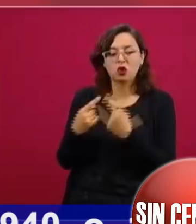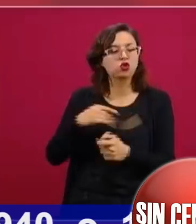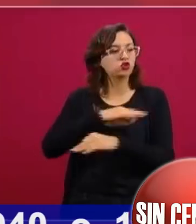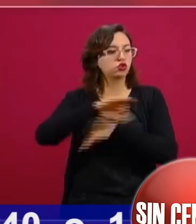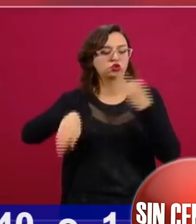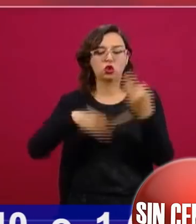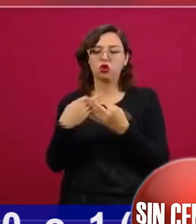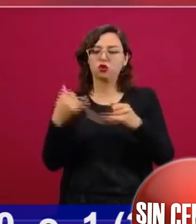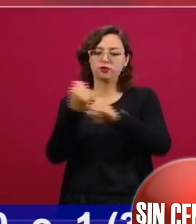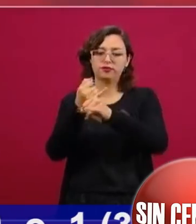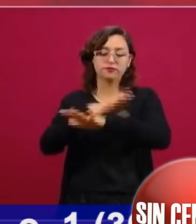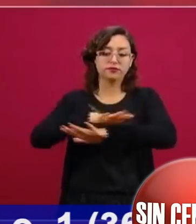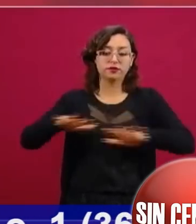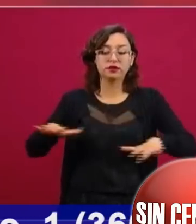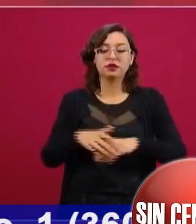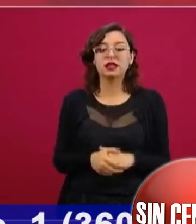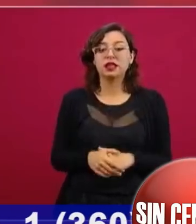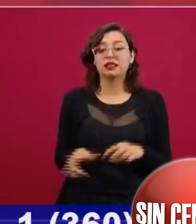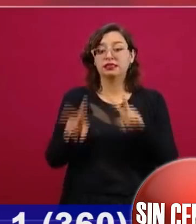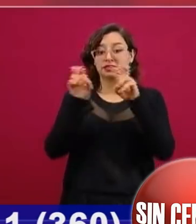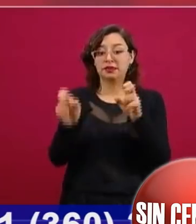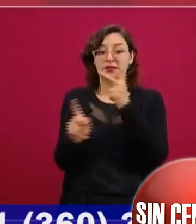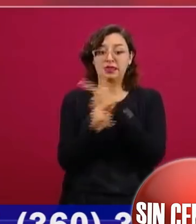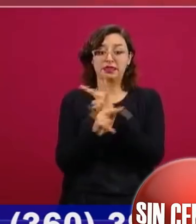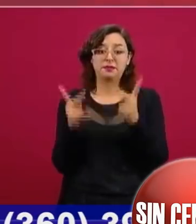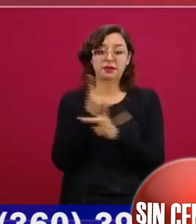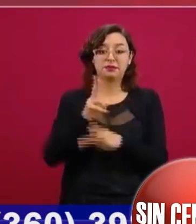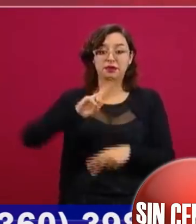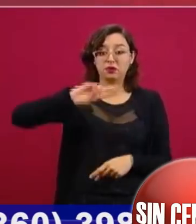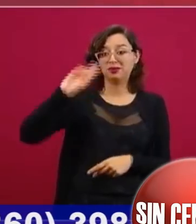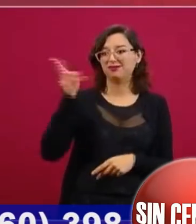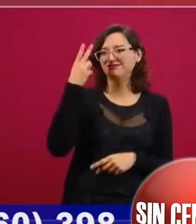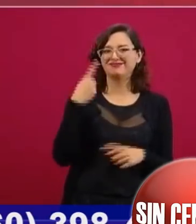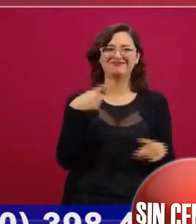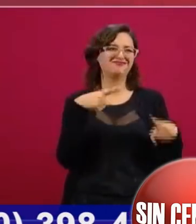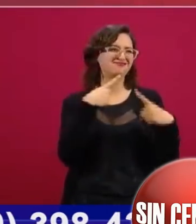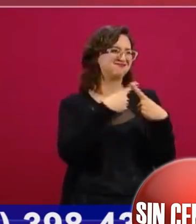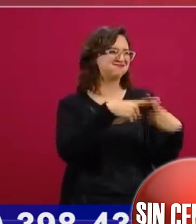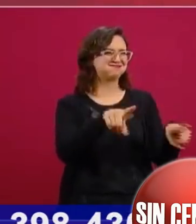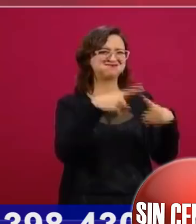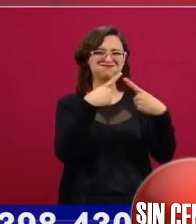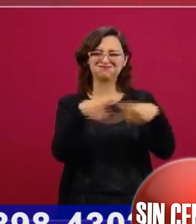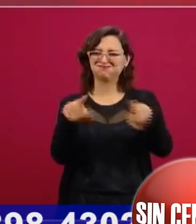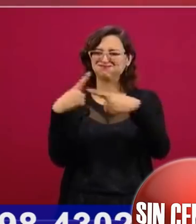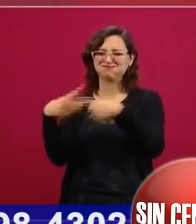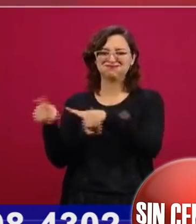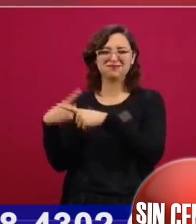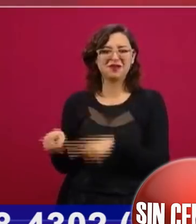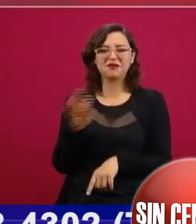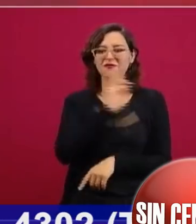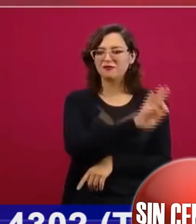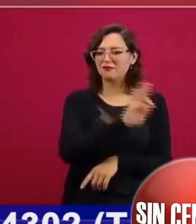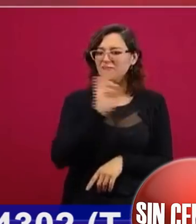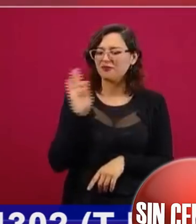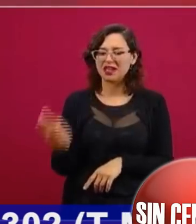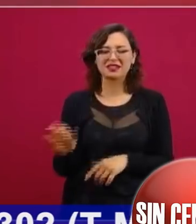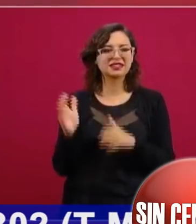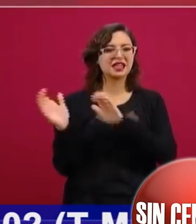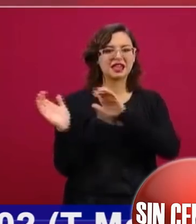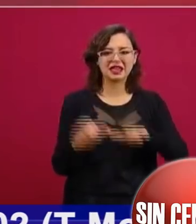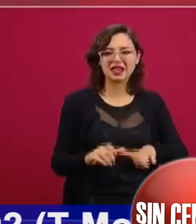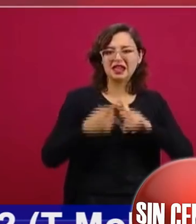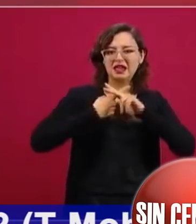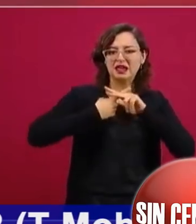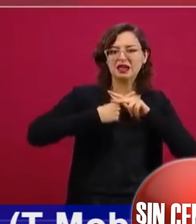de educación media superior y superior, hay una enorme diversidad de fechas de ingreso